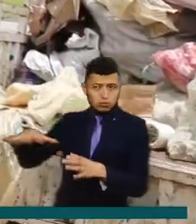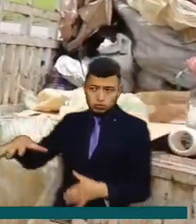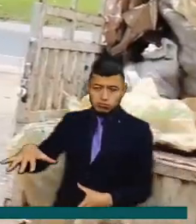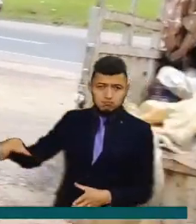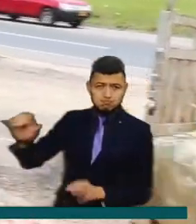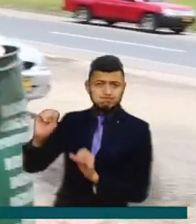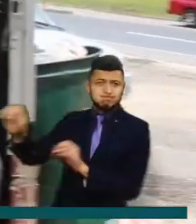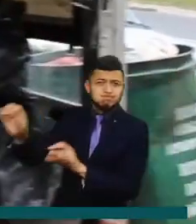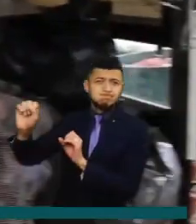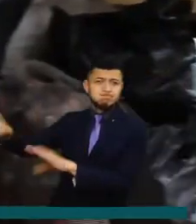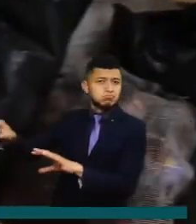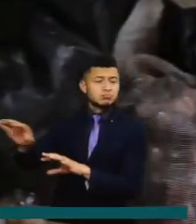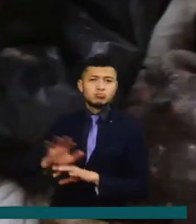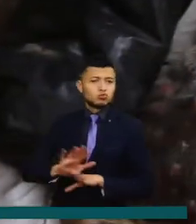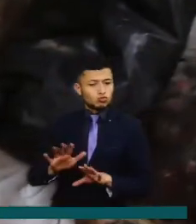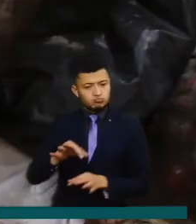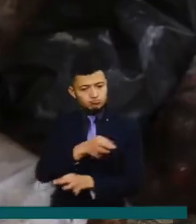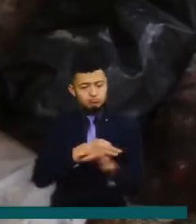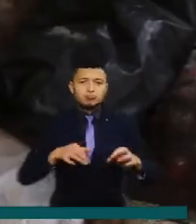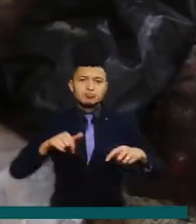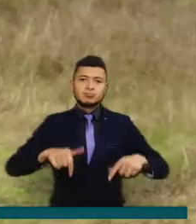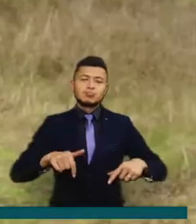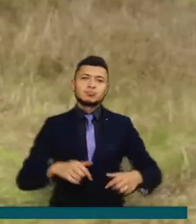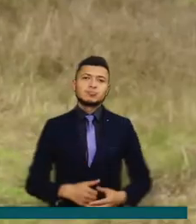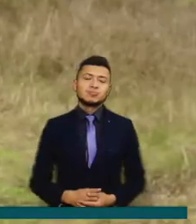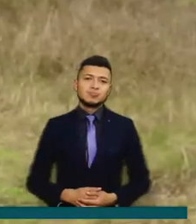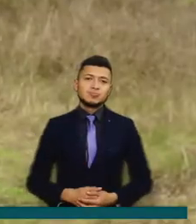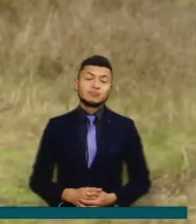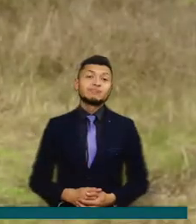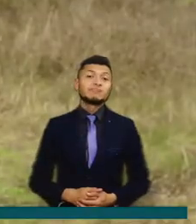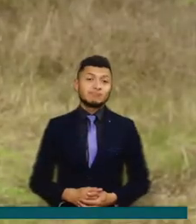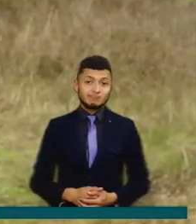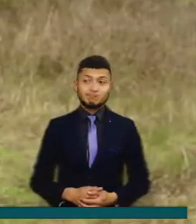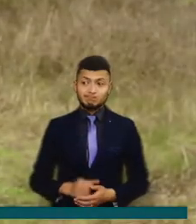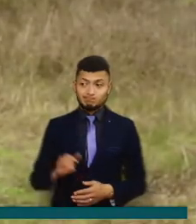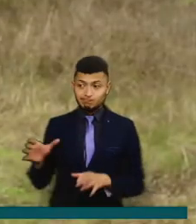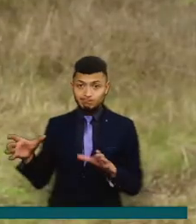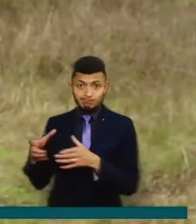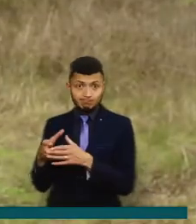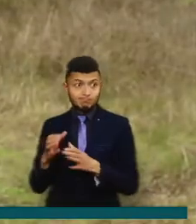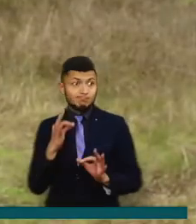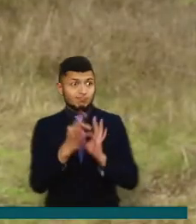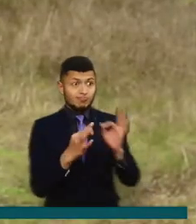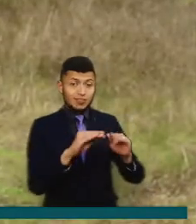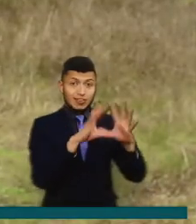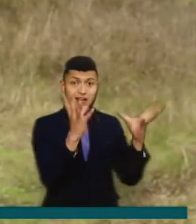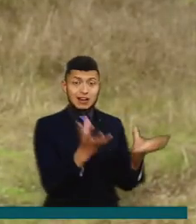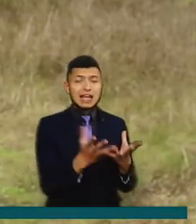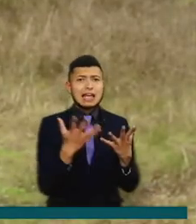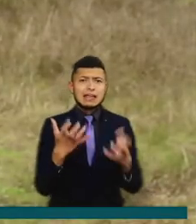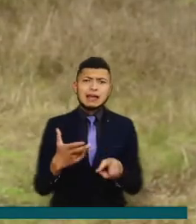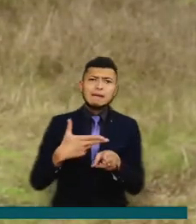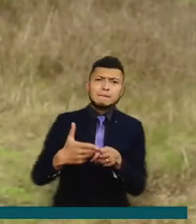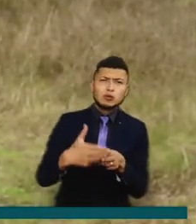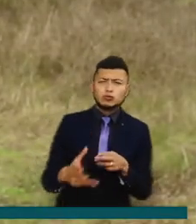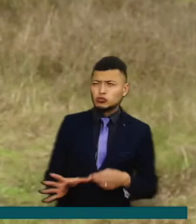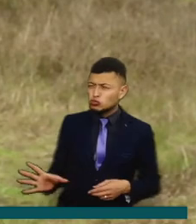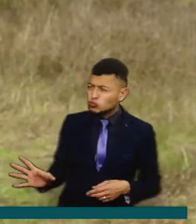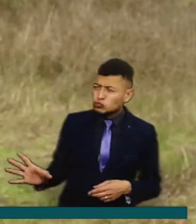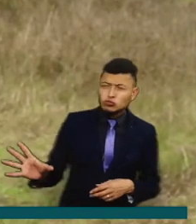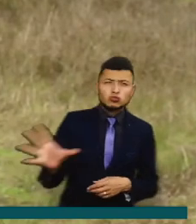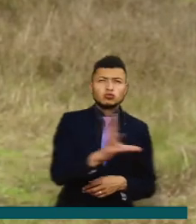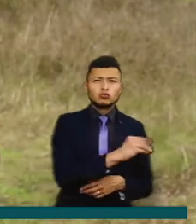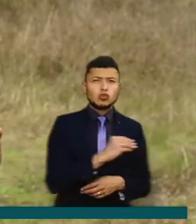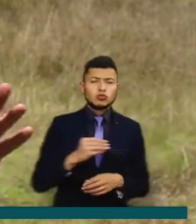basura que se genera en el municipio de Venta Quemada. Guardianes del Planeta desea en un futuro cercano poder recoger todos los residuos